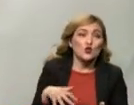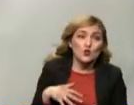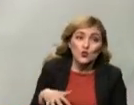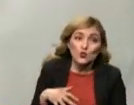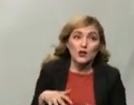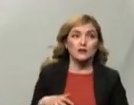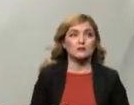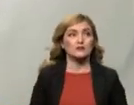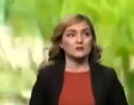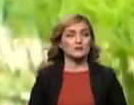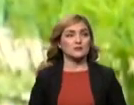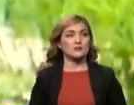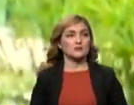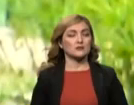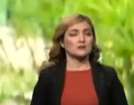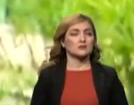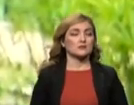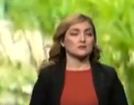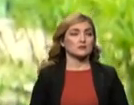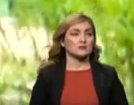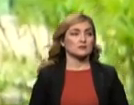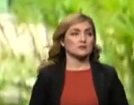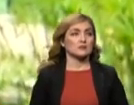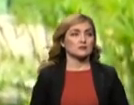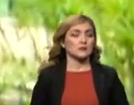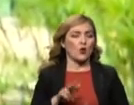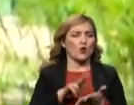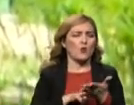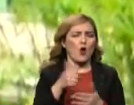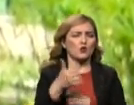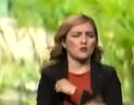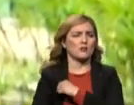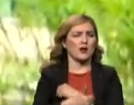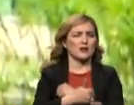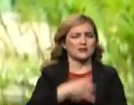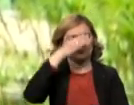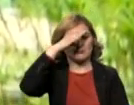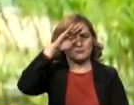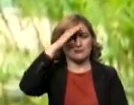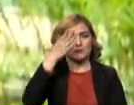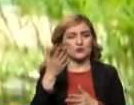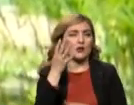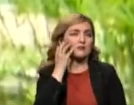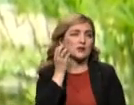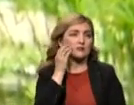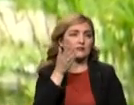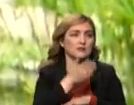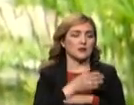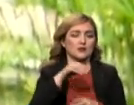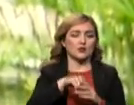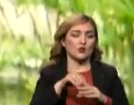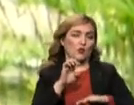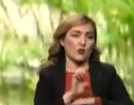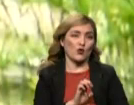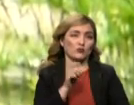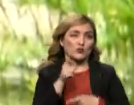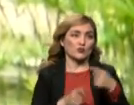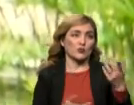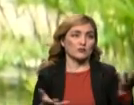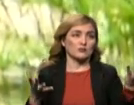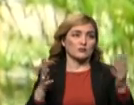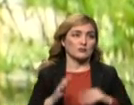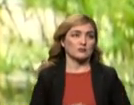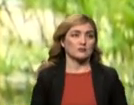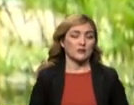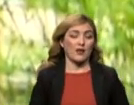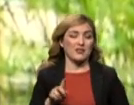en este caso. Difícilmente puede hacerse una homologación en un país extranjero de una experiencia adquirida en nuestro país, más aún cuando